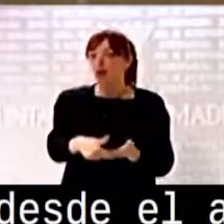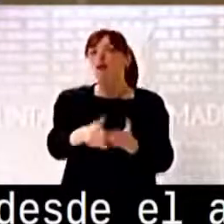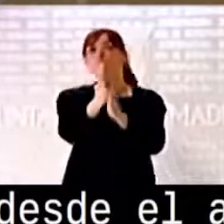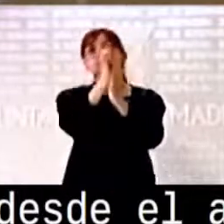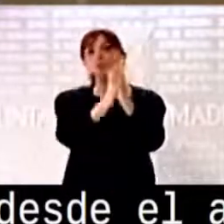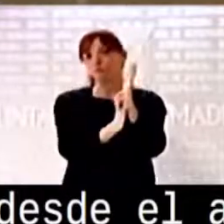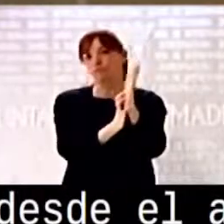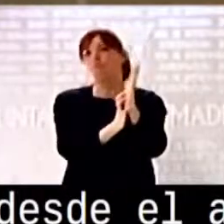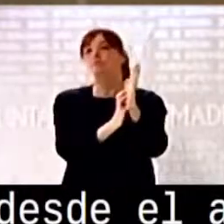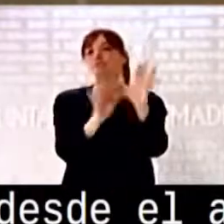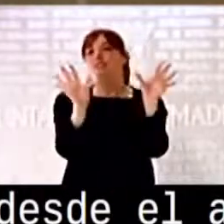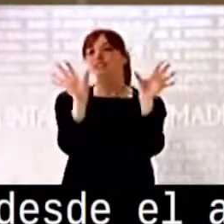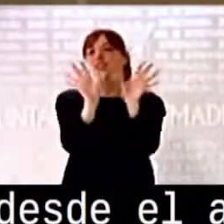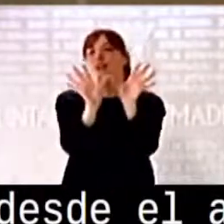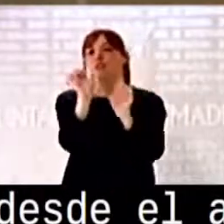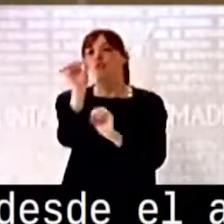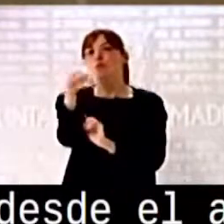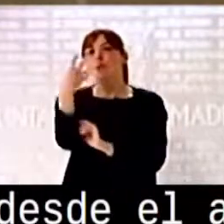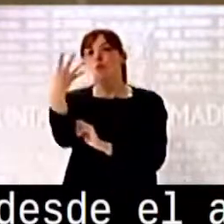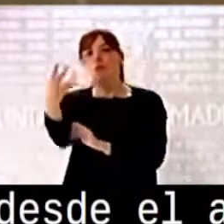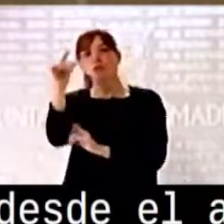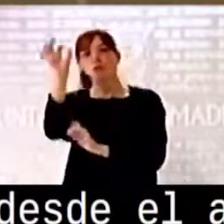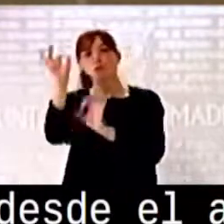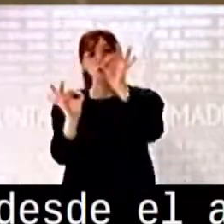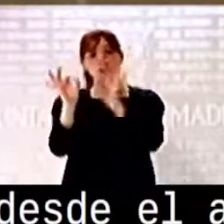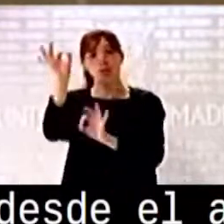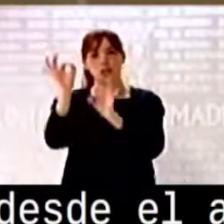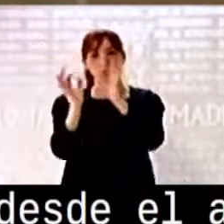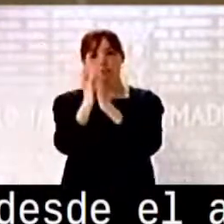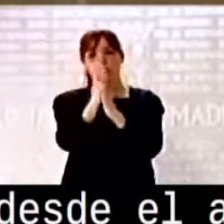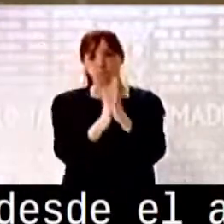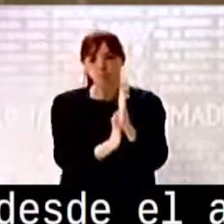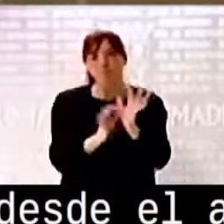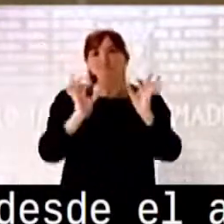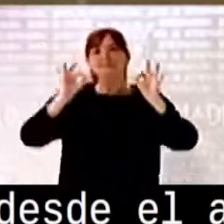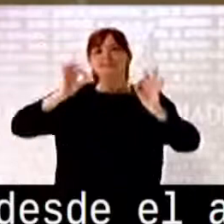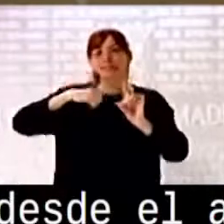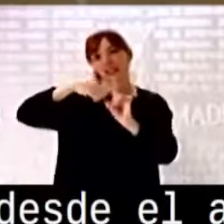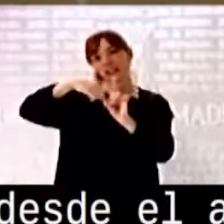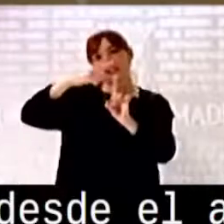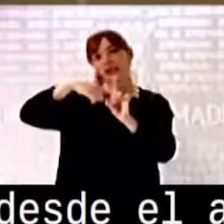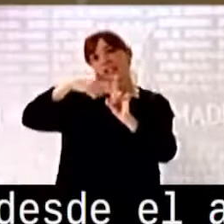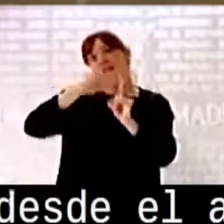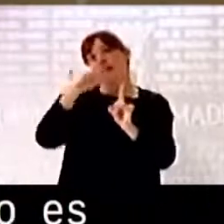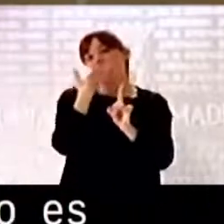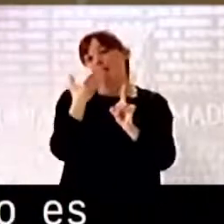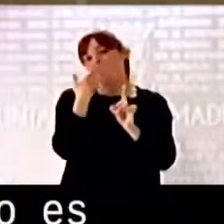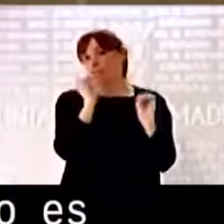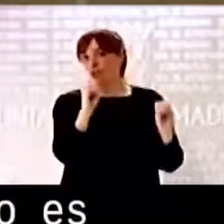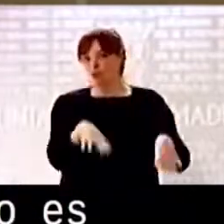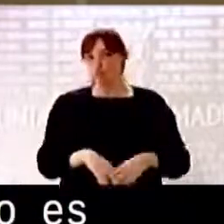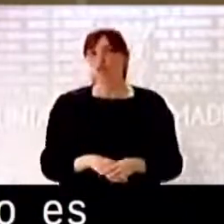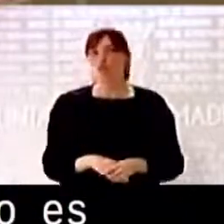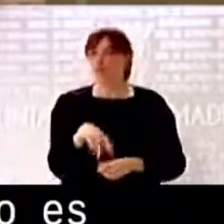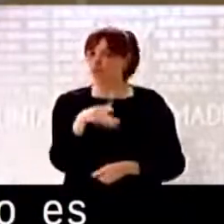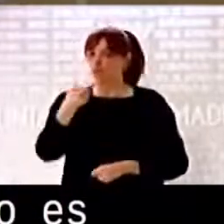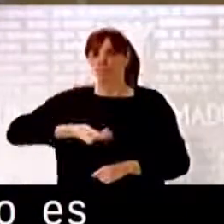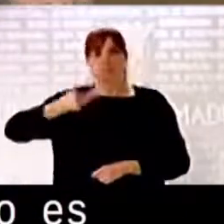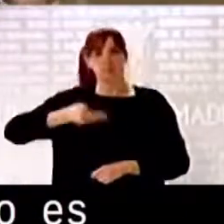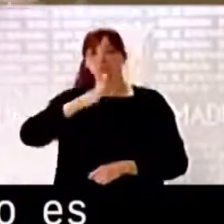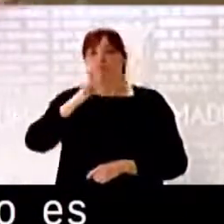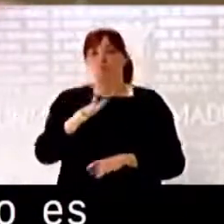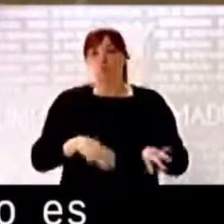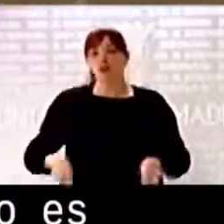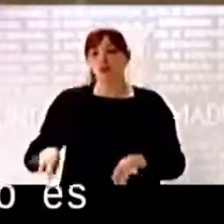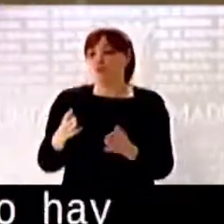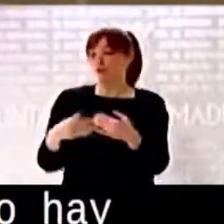se ha bajado en 10,4 puntos la tasa de abandono escolar. Y esto es fundamental, porque en una